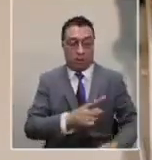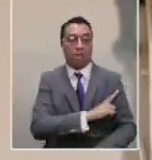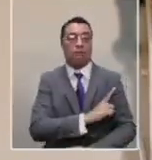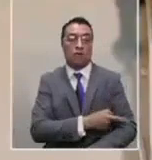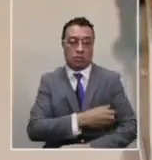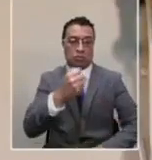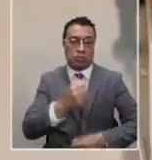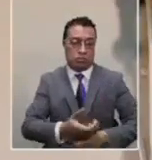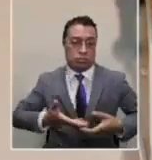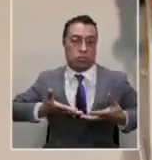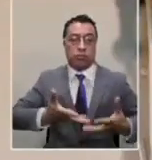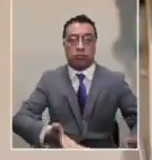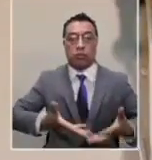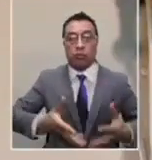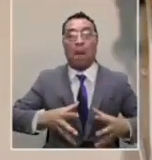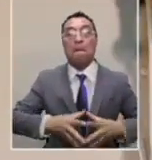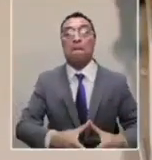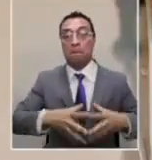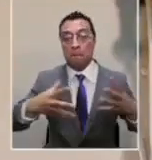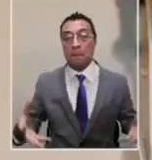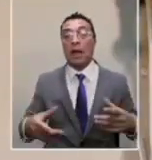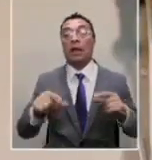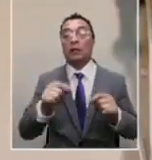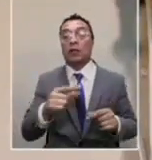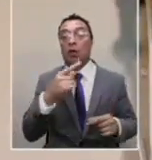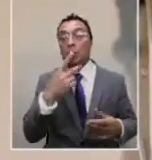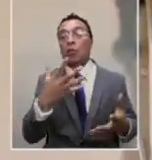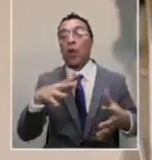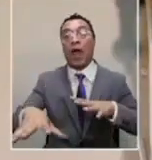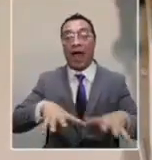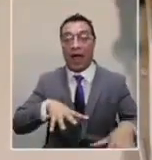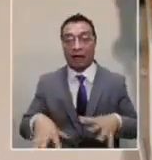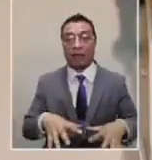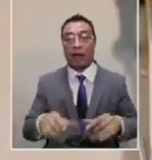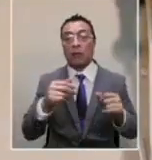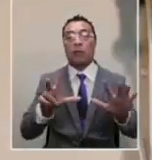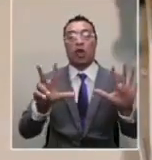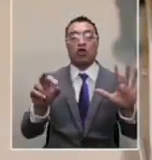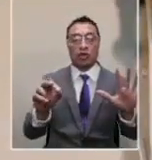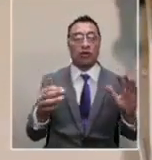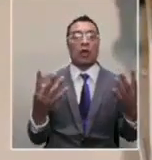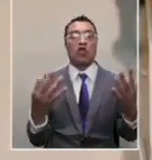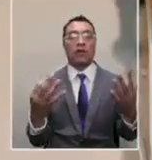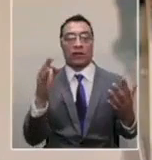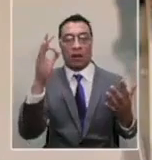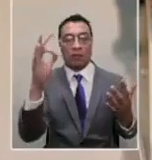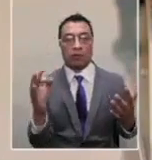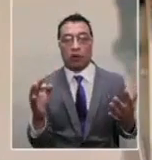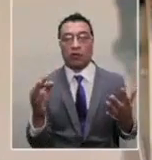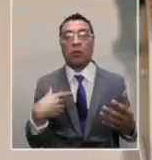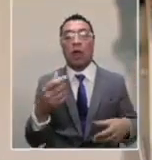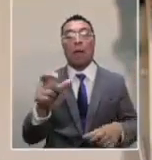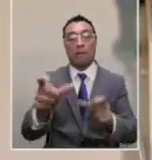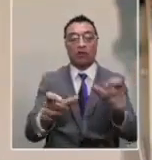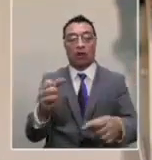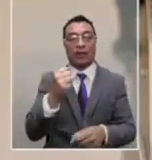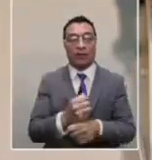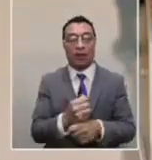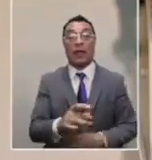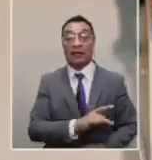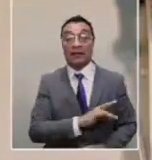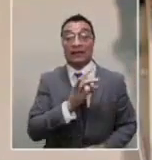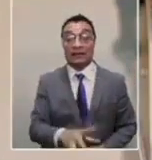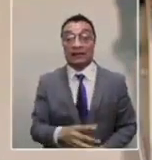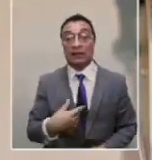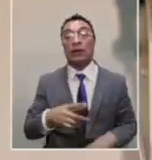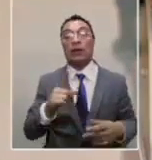fuerza de trabajo, en términos comparativos, que los nacionales. Parece que tienen una tasa de actividad entre el 80 y el 90%, es población trabajadora, y